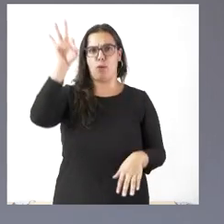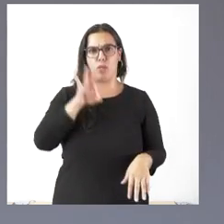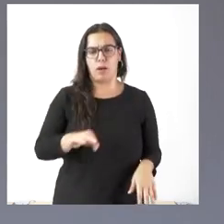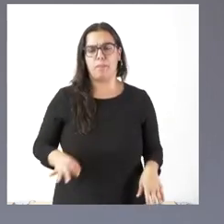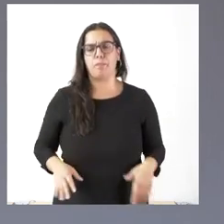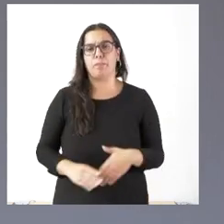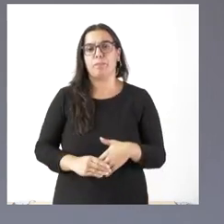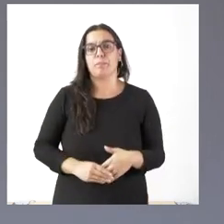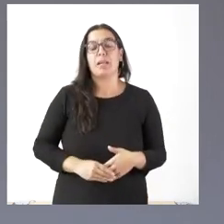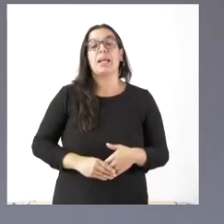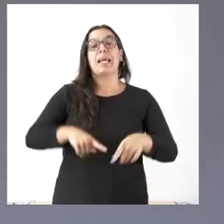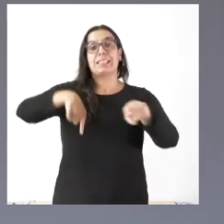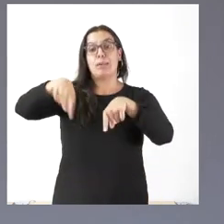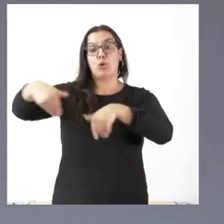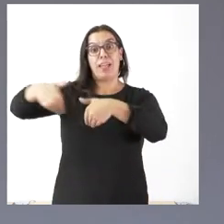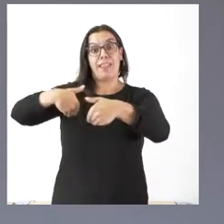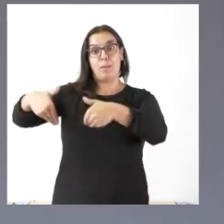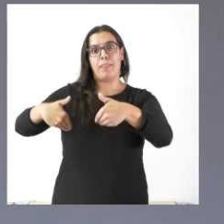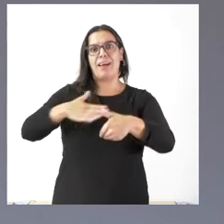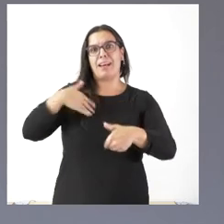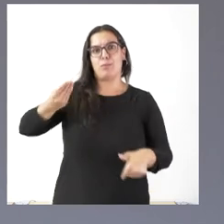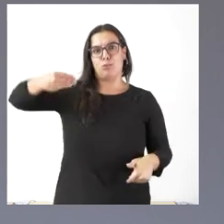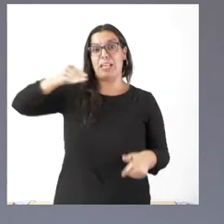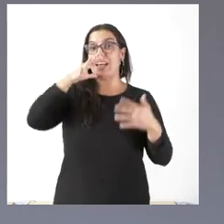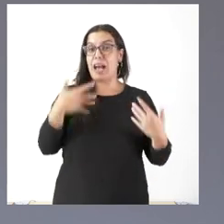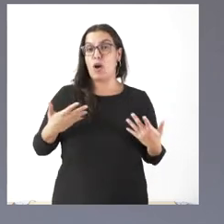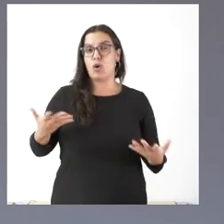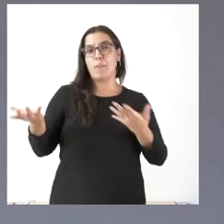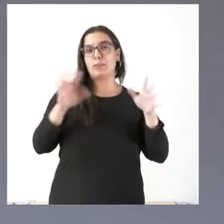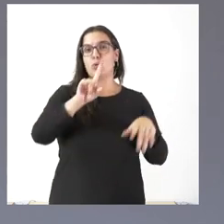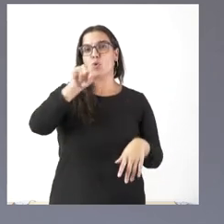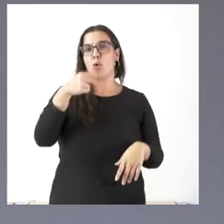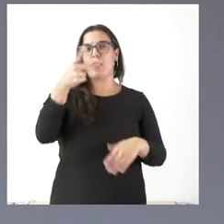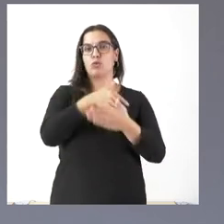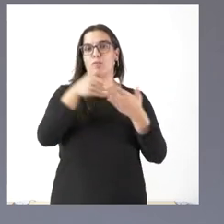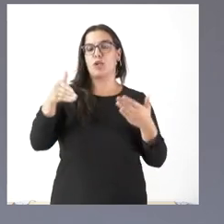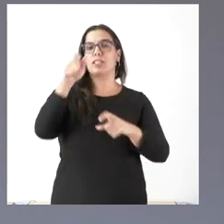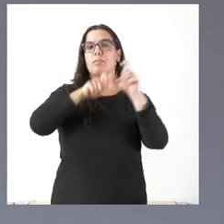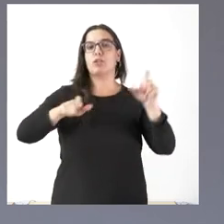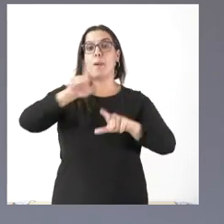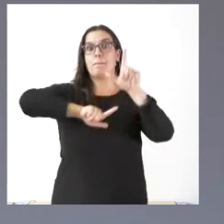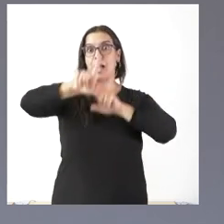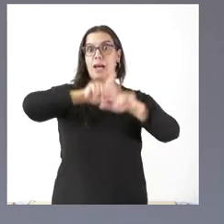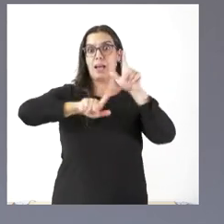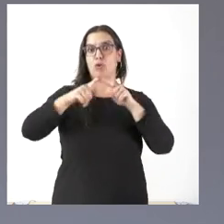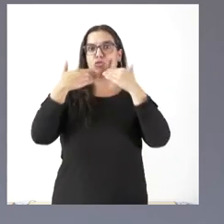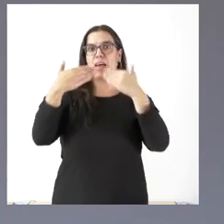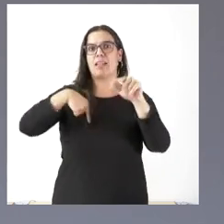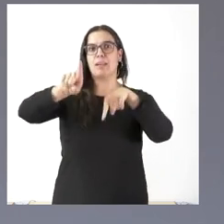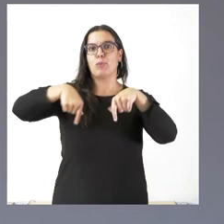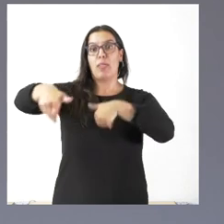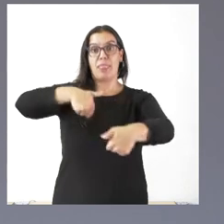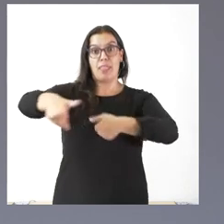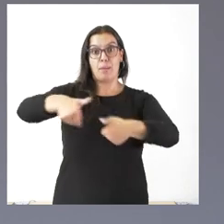el transporte a la demanda, como habíamos dicho. Ahora mismo manejamos en torno a 1,2 millones de viajeros potenciales con el transporte a la demanda y, como